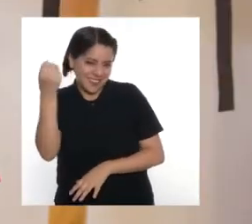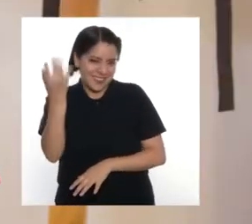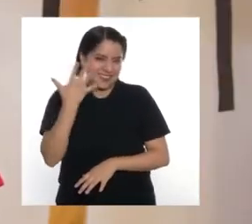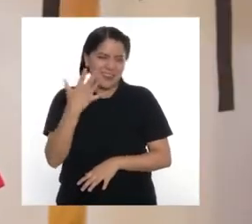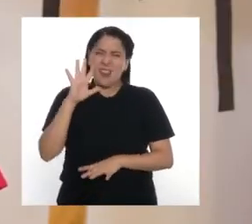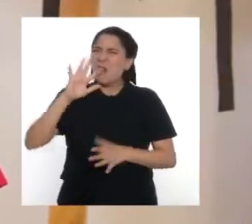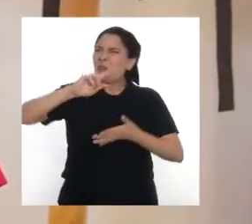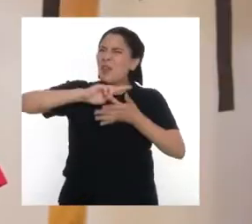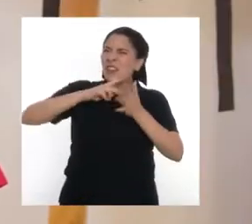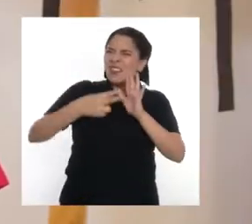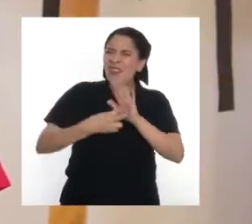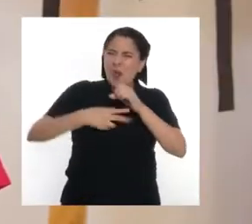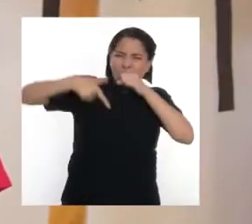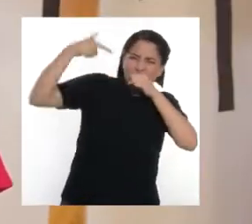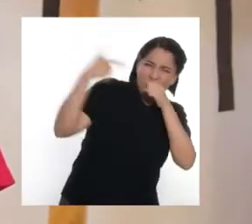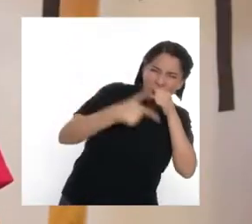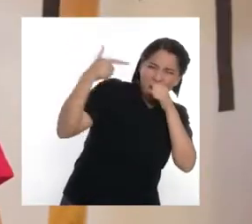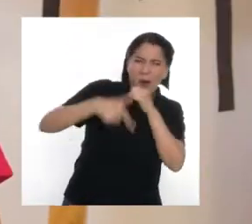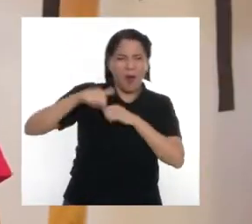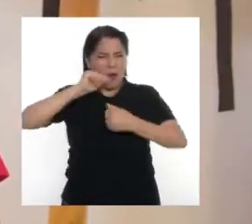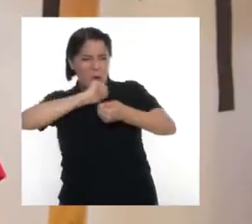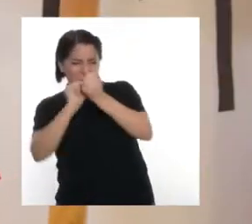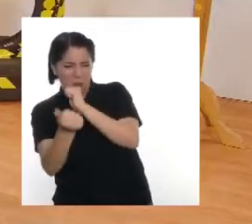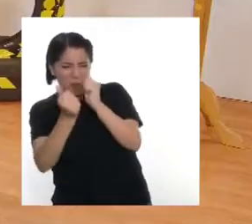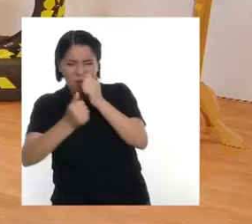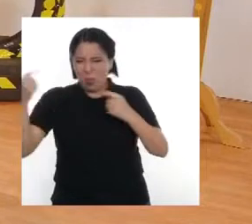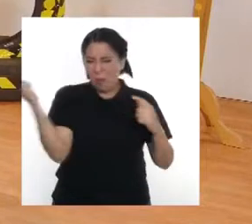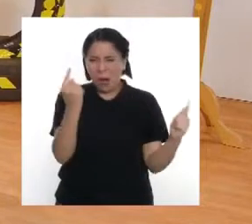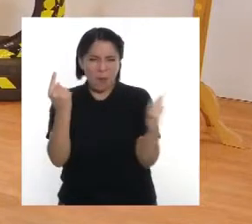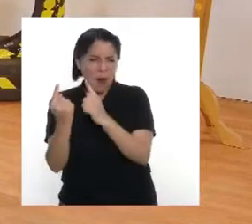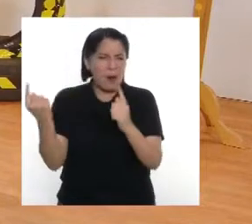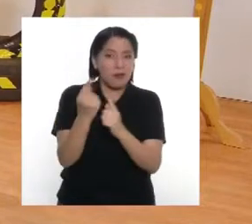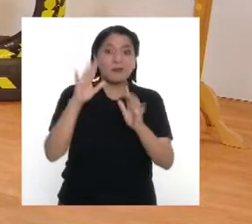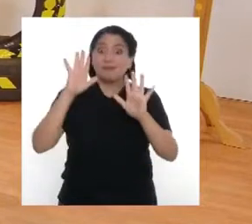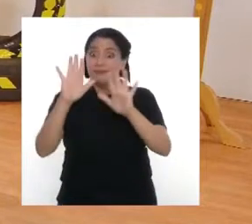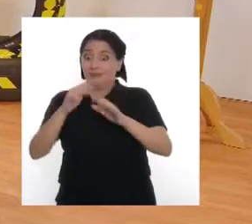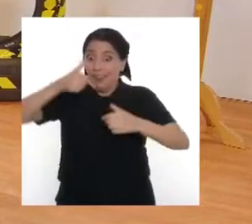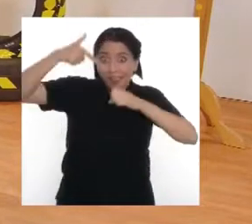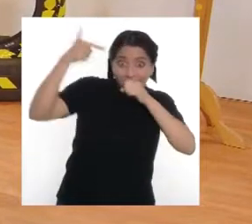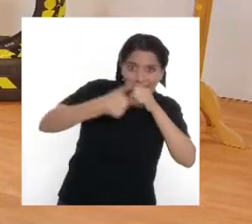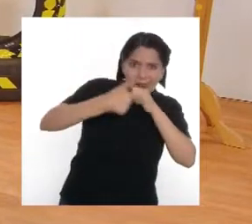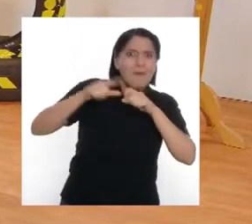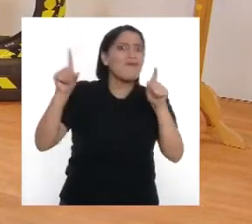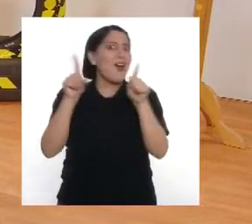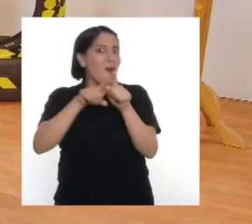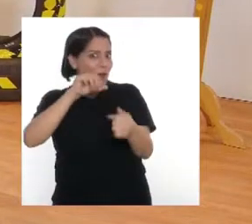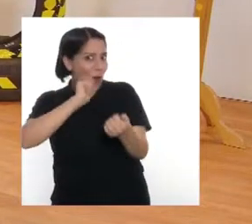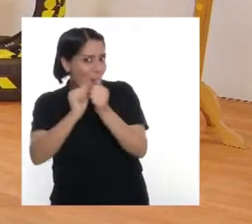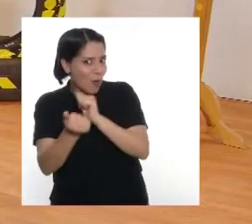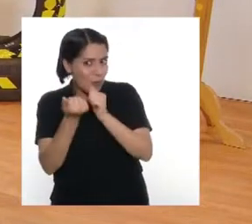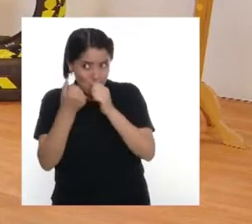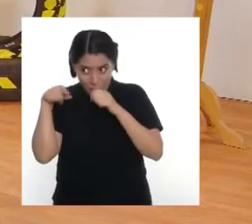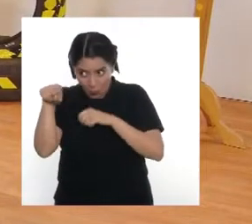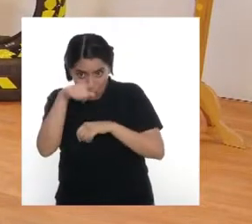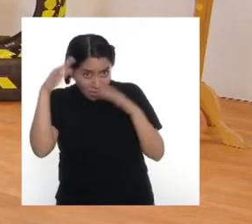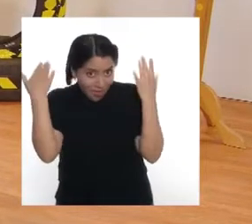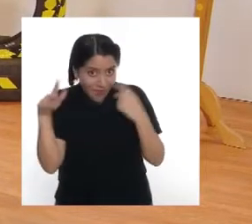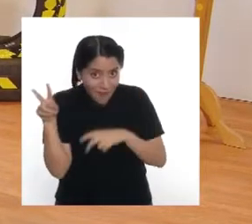tiene que ver el rap con la batalla musical que vimos en el video? En el rap también hay batallas. ¿Alguna vez han visto